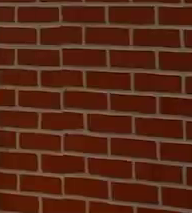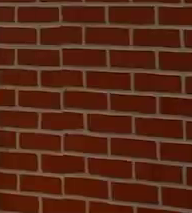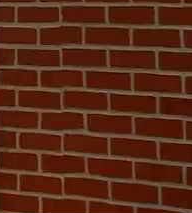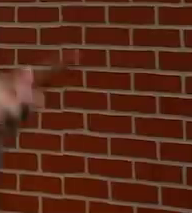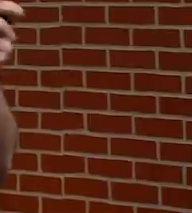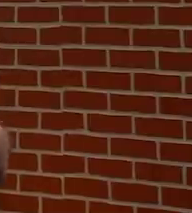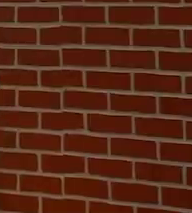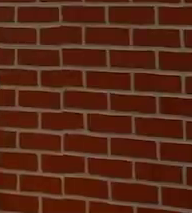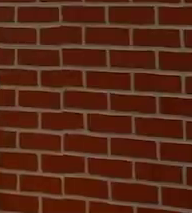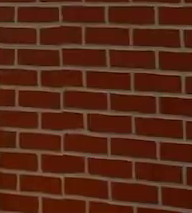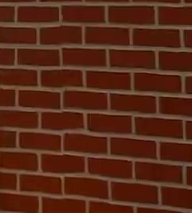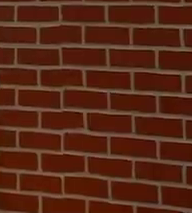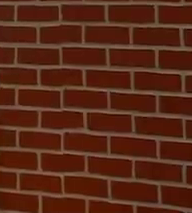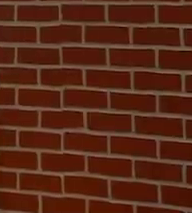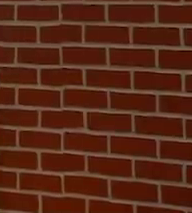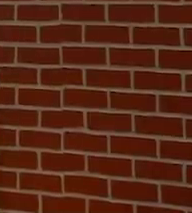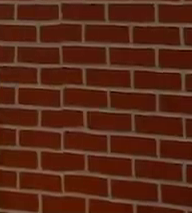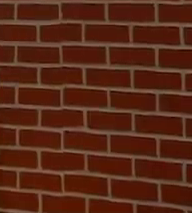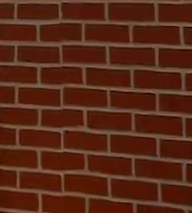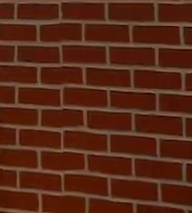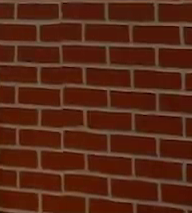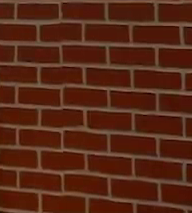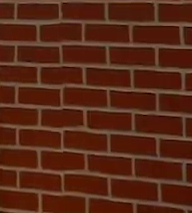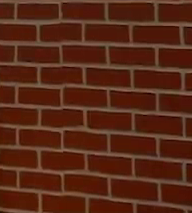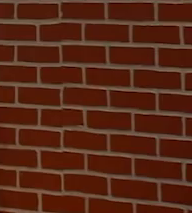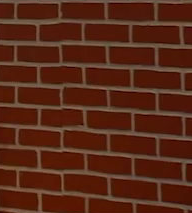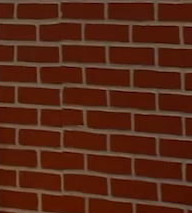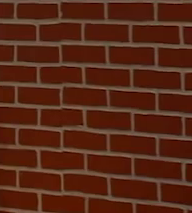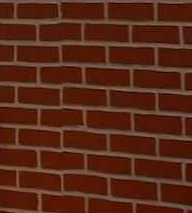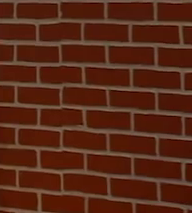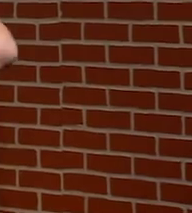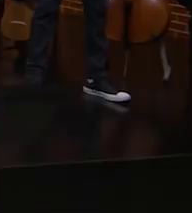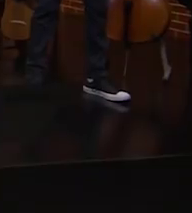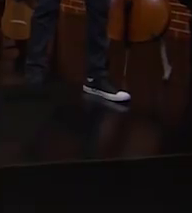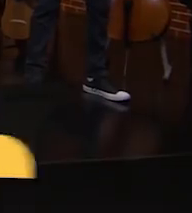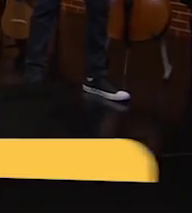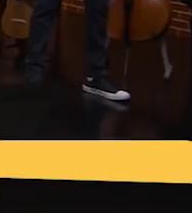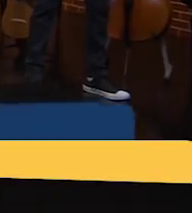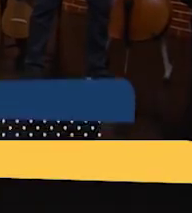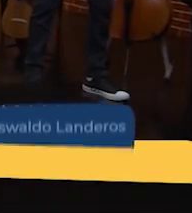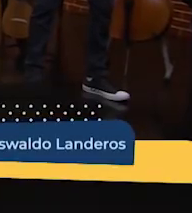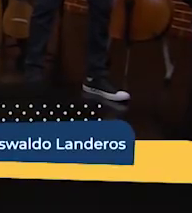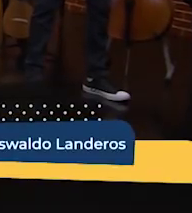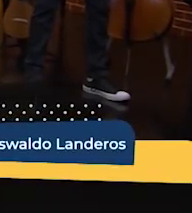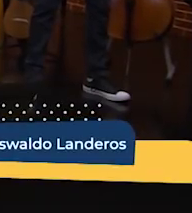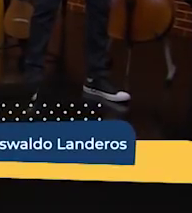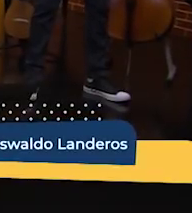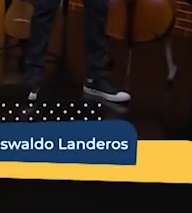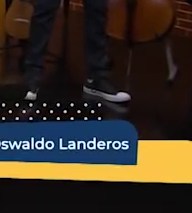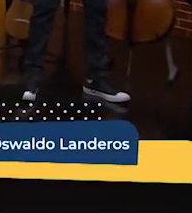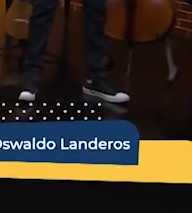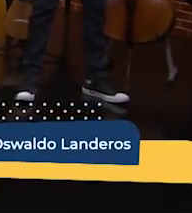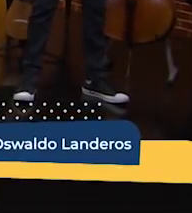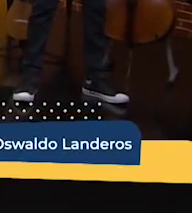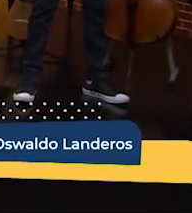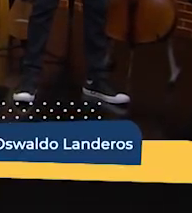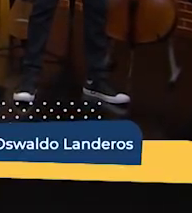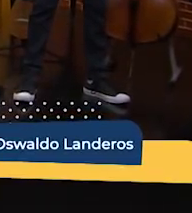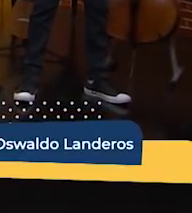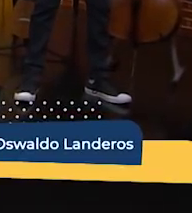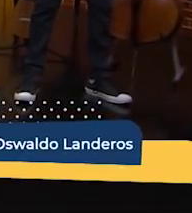2 corcheas, negra, negra y negra. Adelante. 1, 2, 3